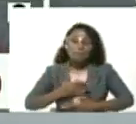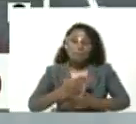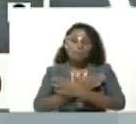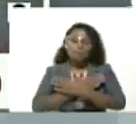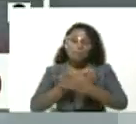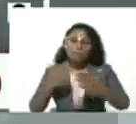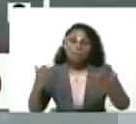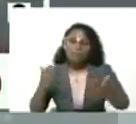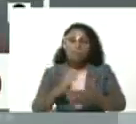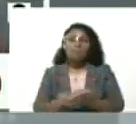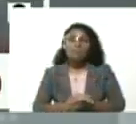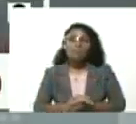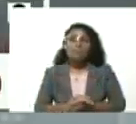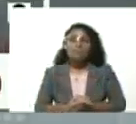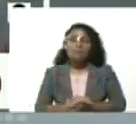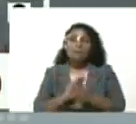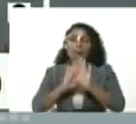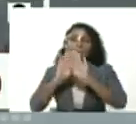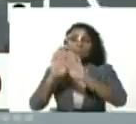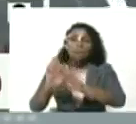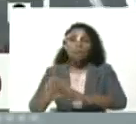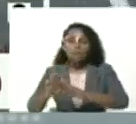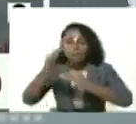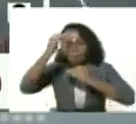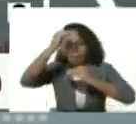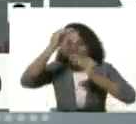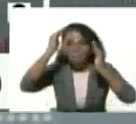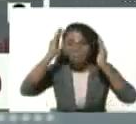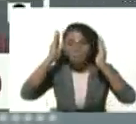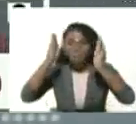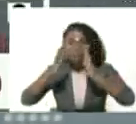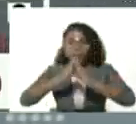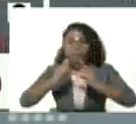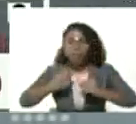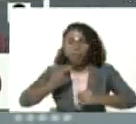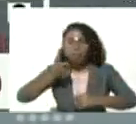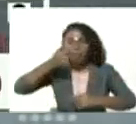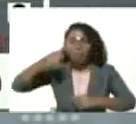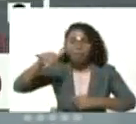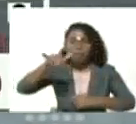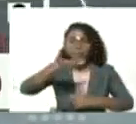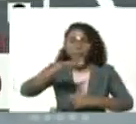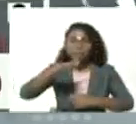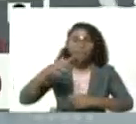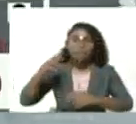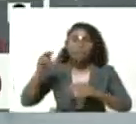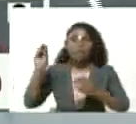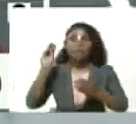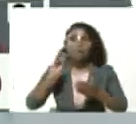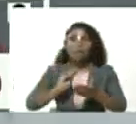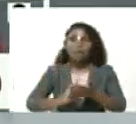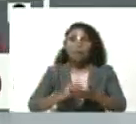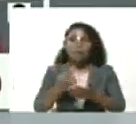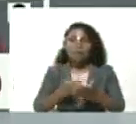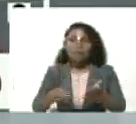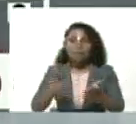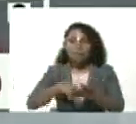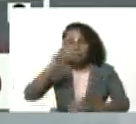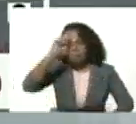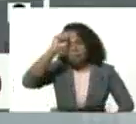pues el apoyo y la atención a toda nuestra población. De nuevo lo ratifico, mi